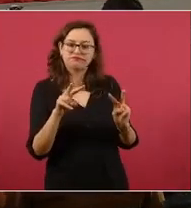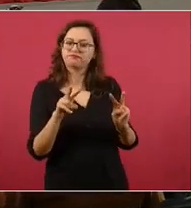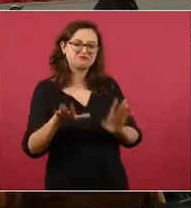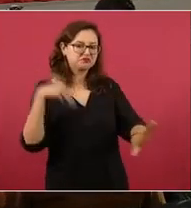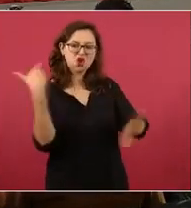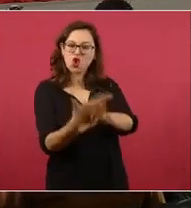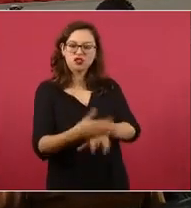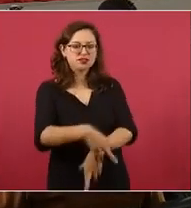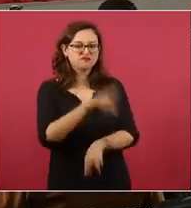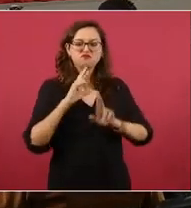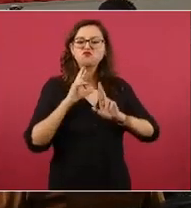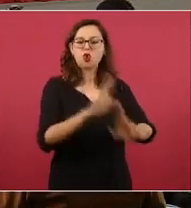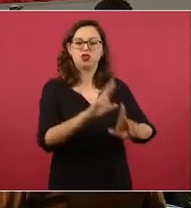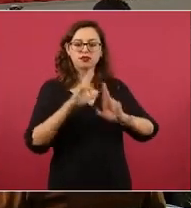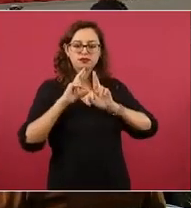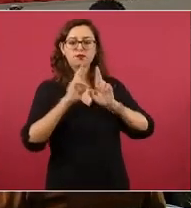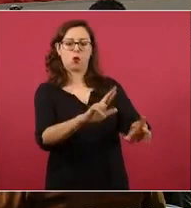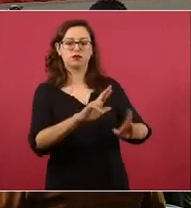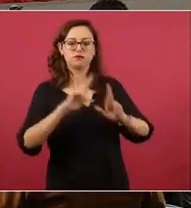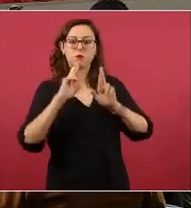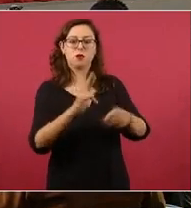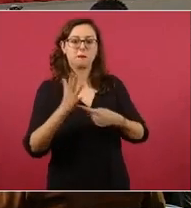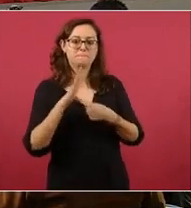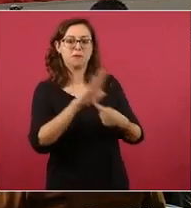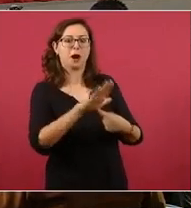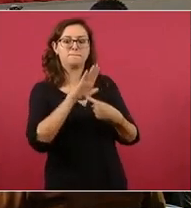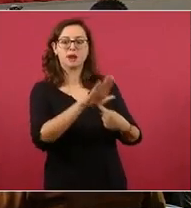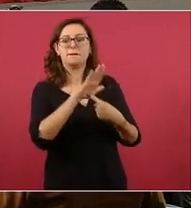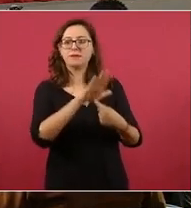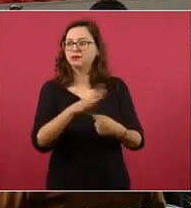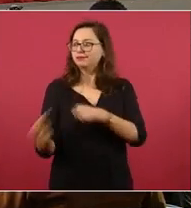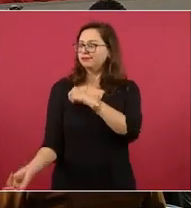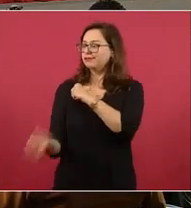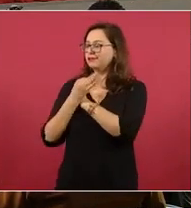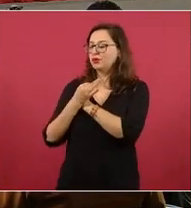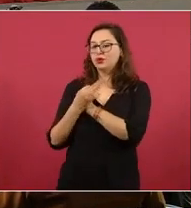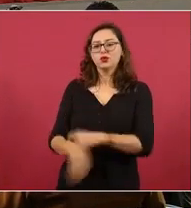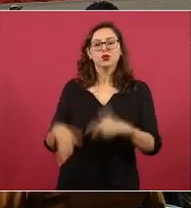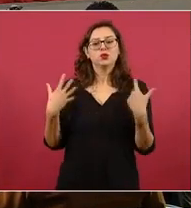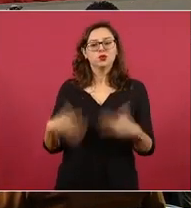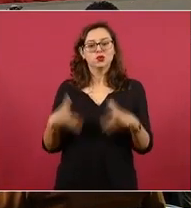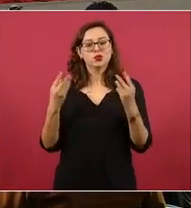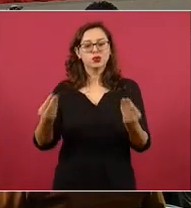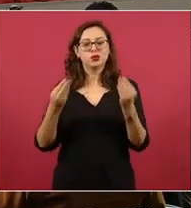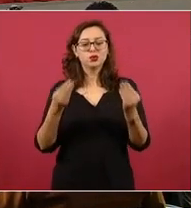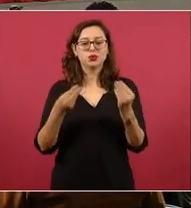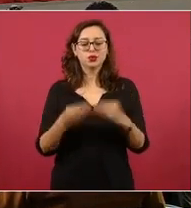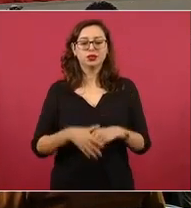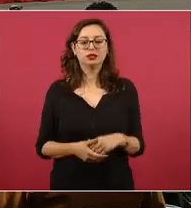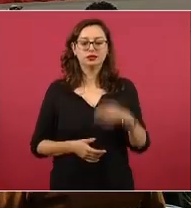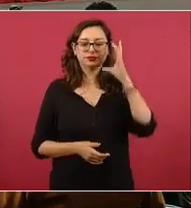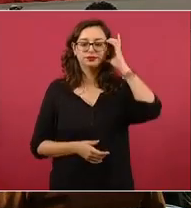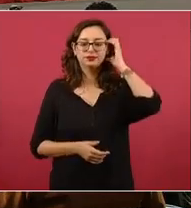a estos medios reaccionarios y conservadores que se oponen a la transformación. Es una